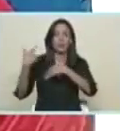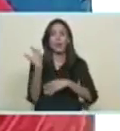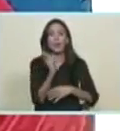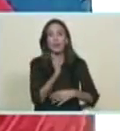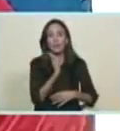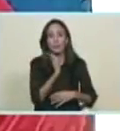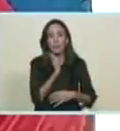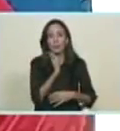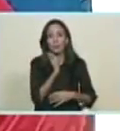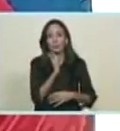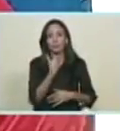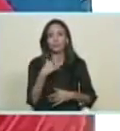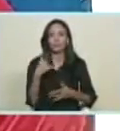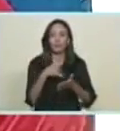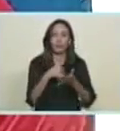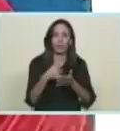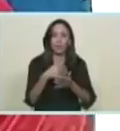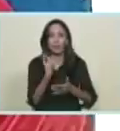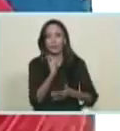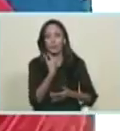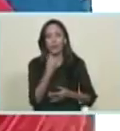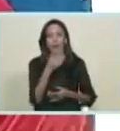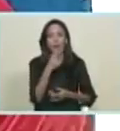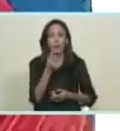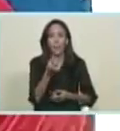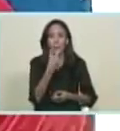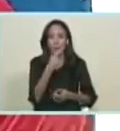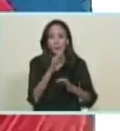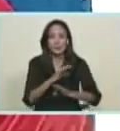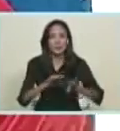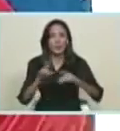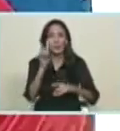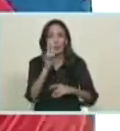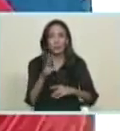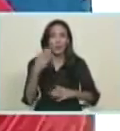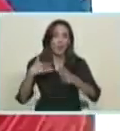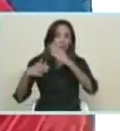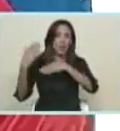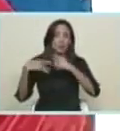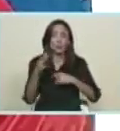enfermedad que no tenía tratamiento en Venezuela para entonces.